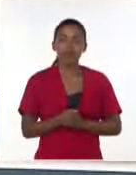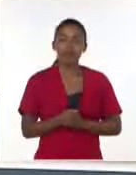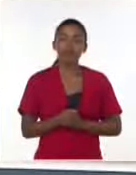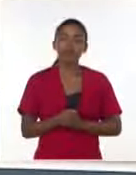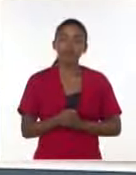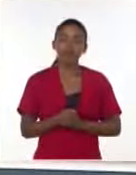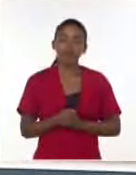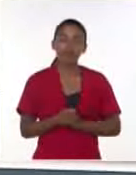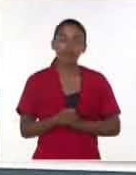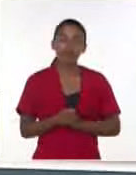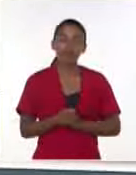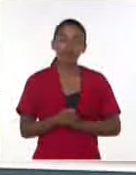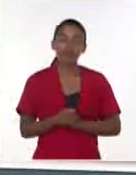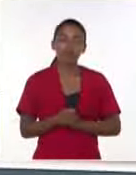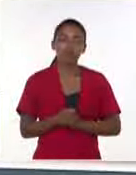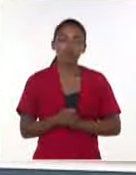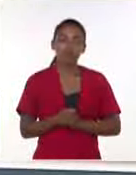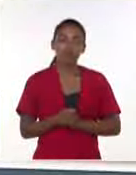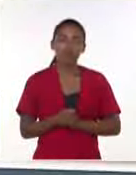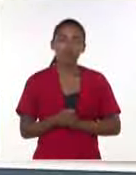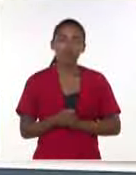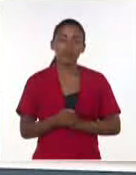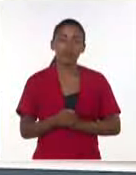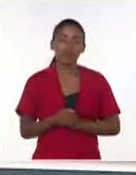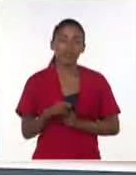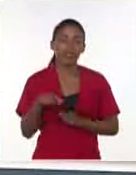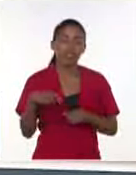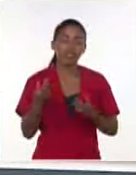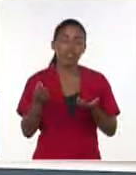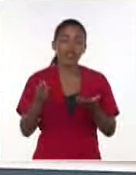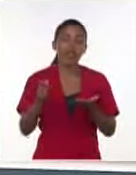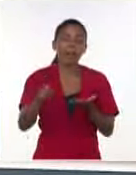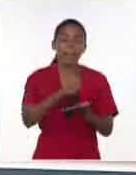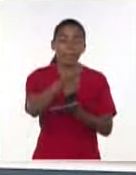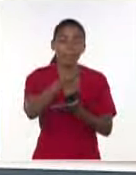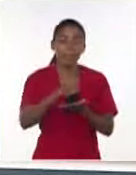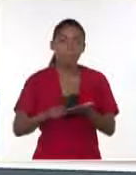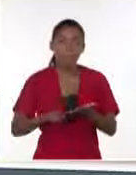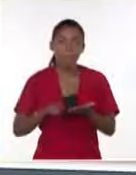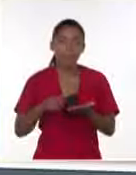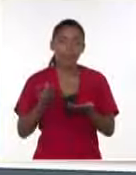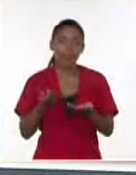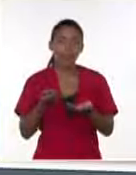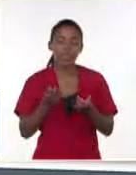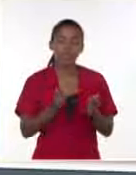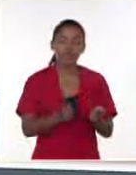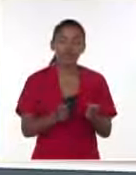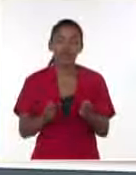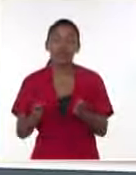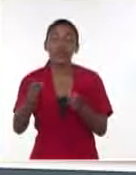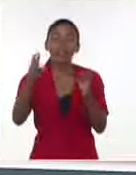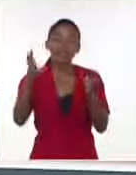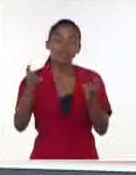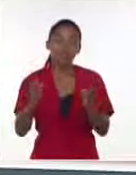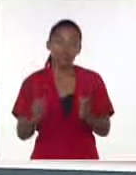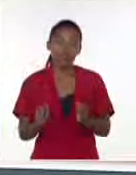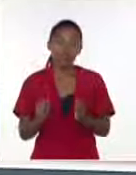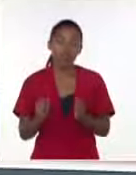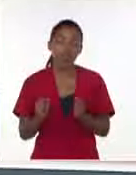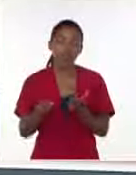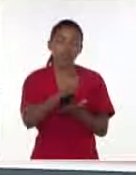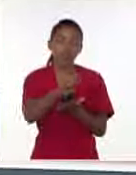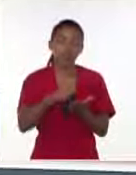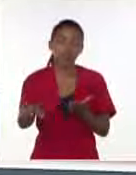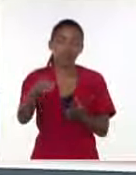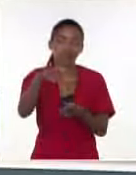Y ante la calumniosa propaganda del imperio y la premeditada estrategia de sembrar la duda sobre los resultados electorales en Venezuela, la Unión de Periodistas